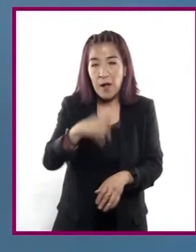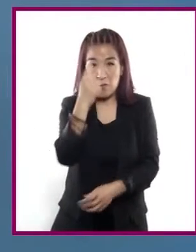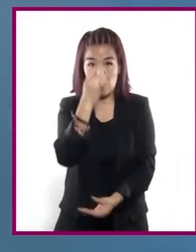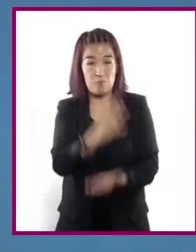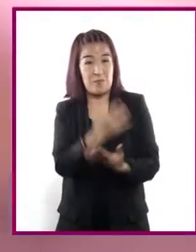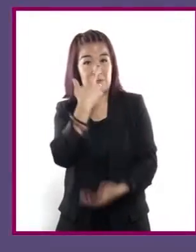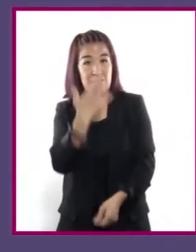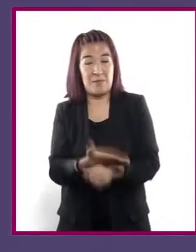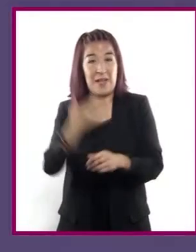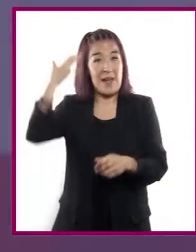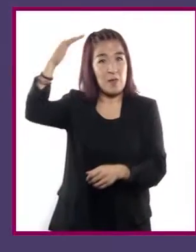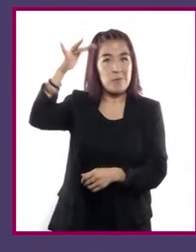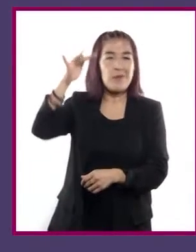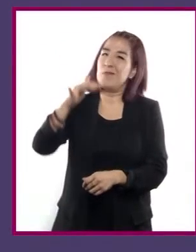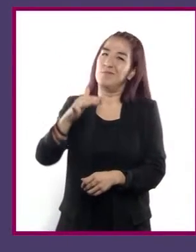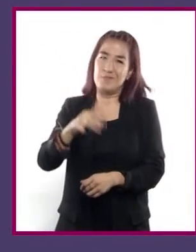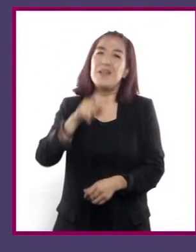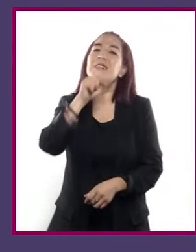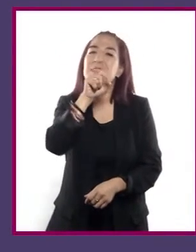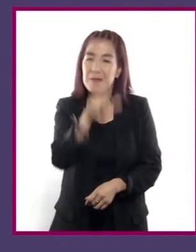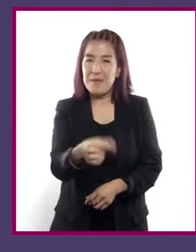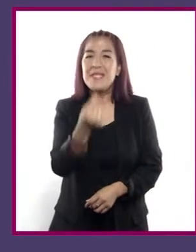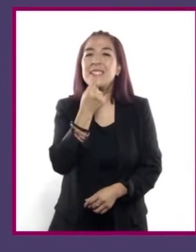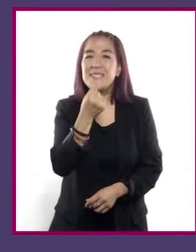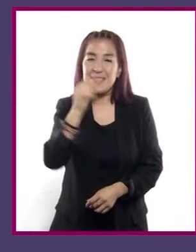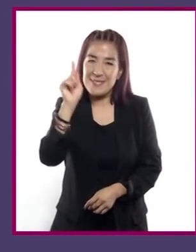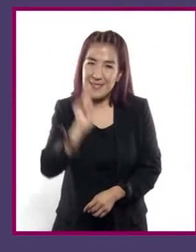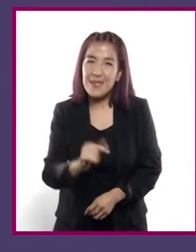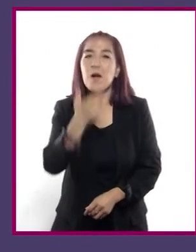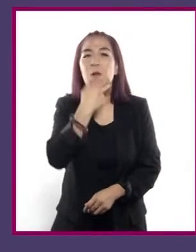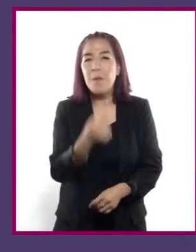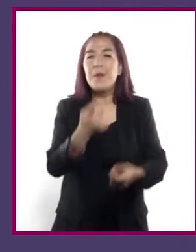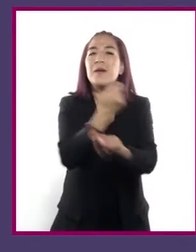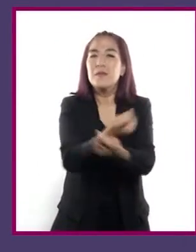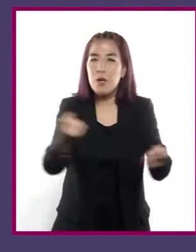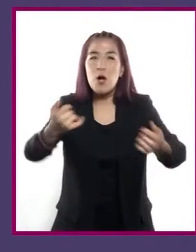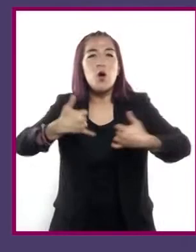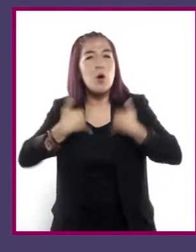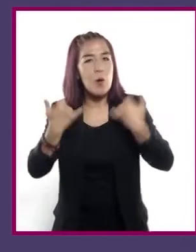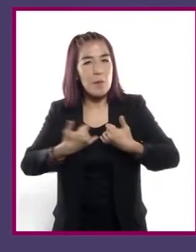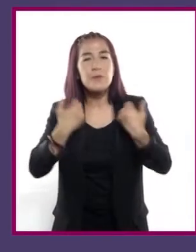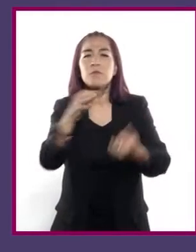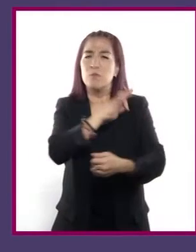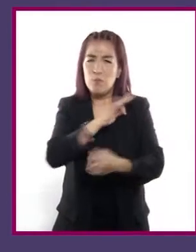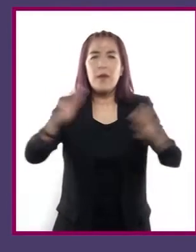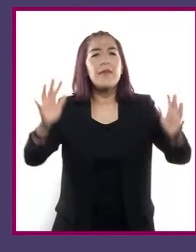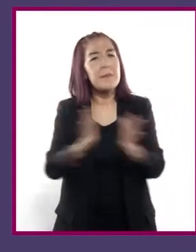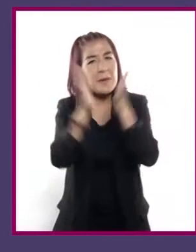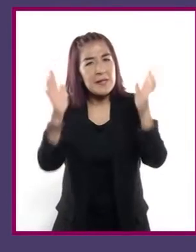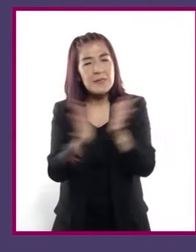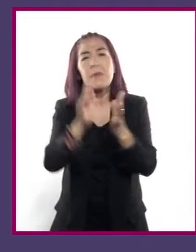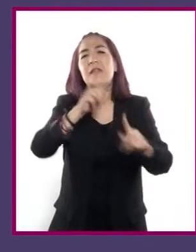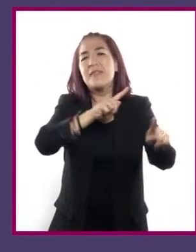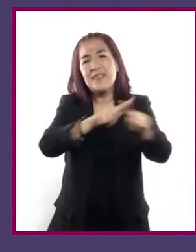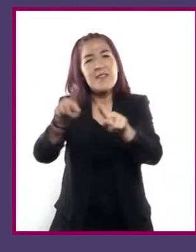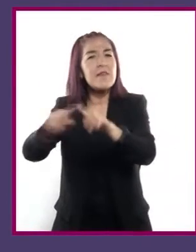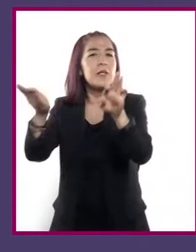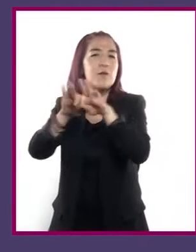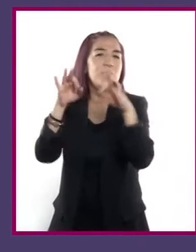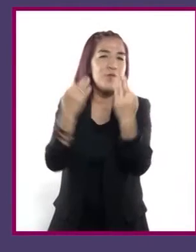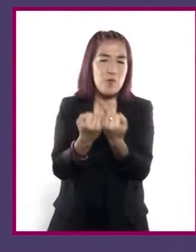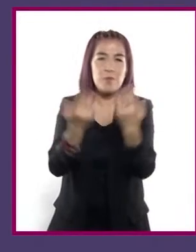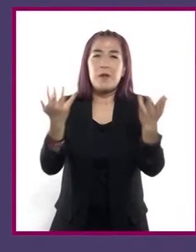las y los adultos. Las niñas, niños y jóvenes también pueden participar de diferentes